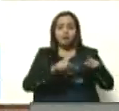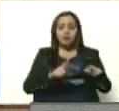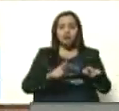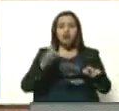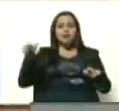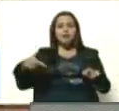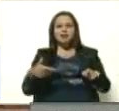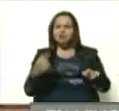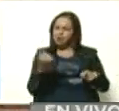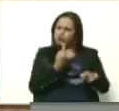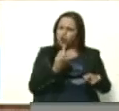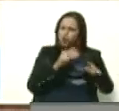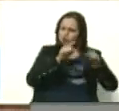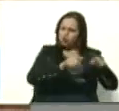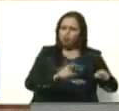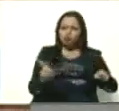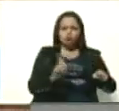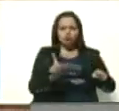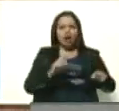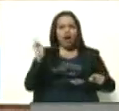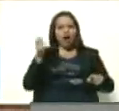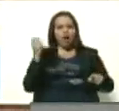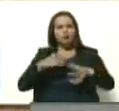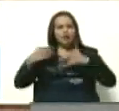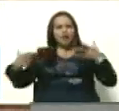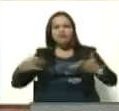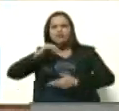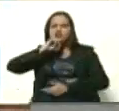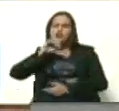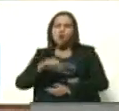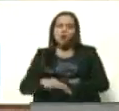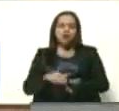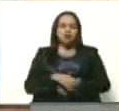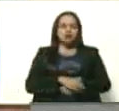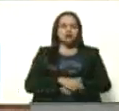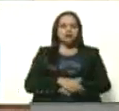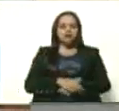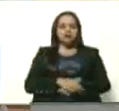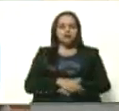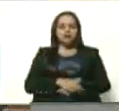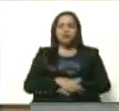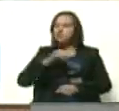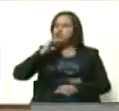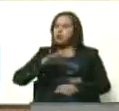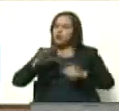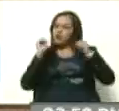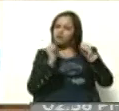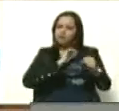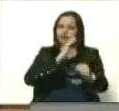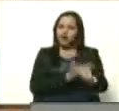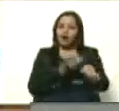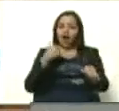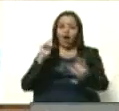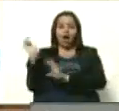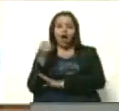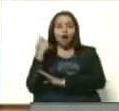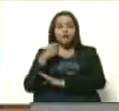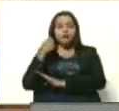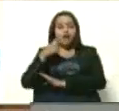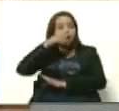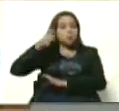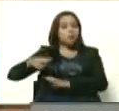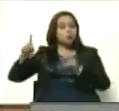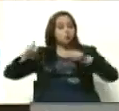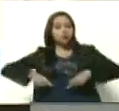solo por eso. Apure es grande por su historia. Vaya historia heroica que tiene Apure y que tiene el pueblo